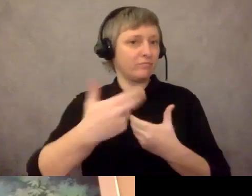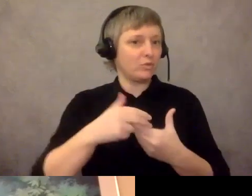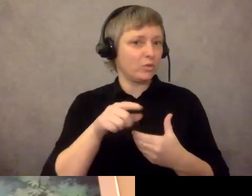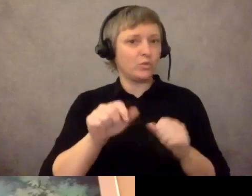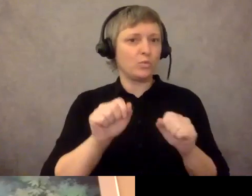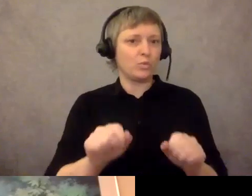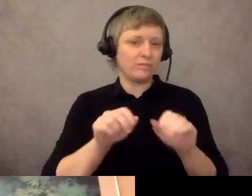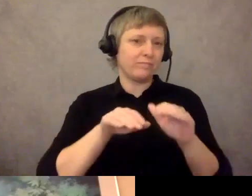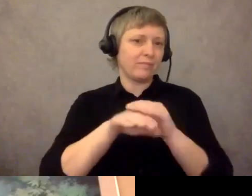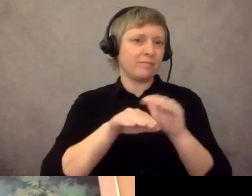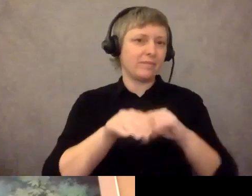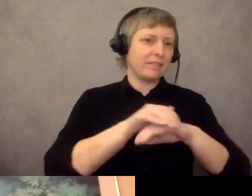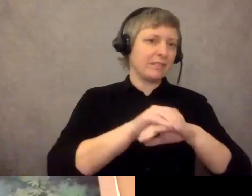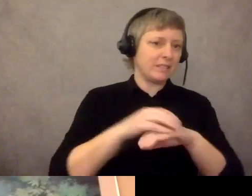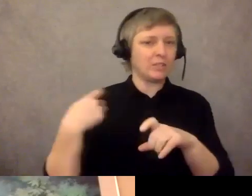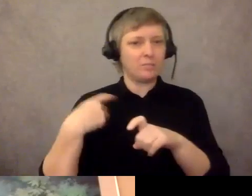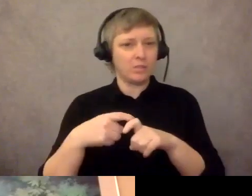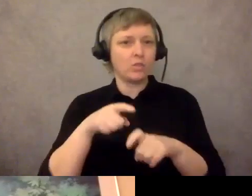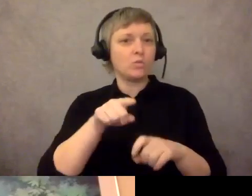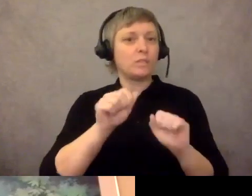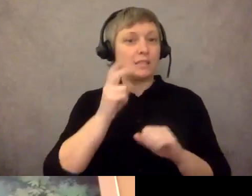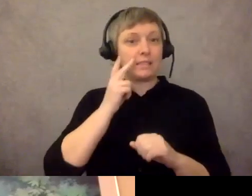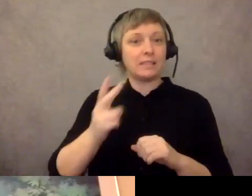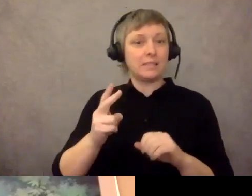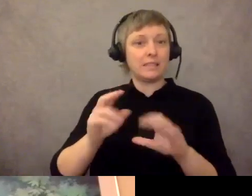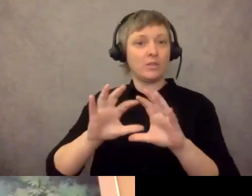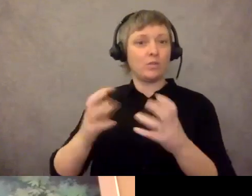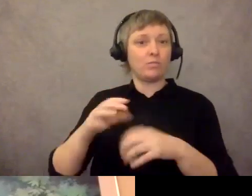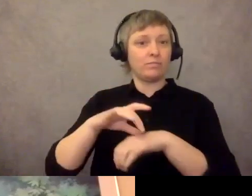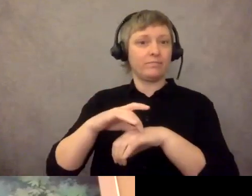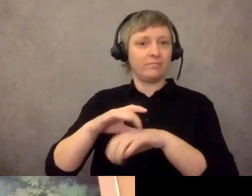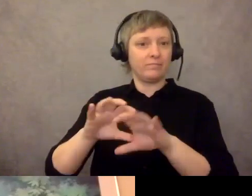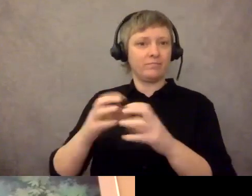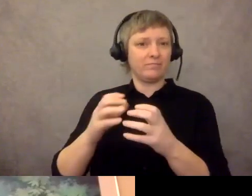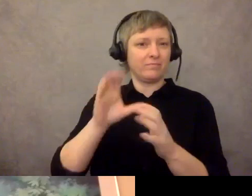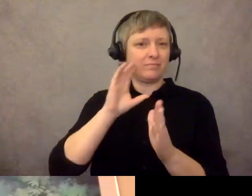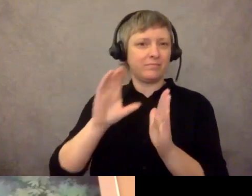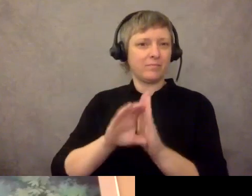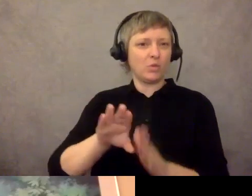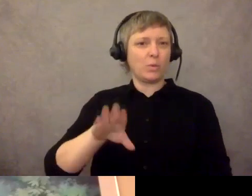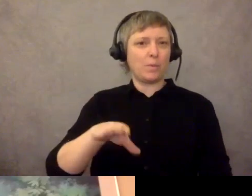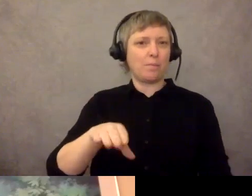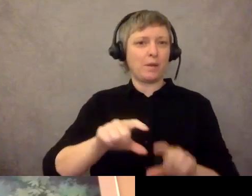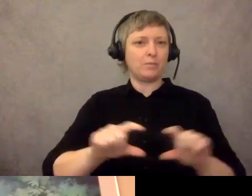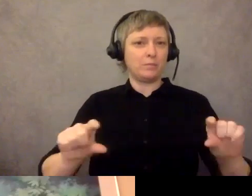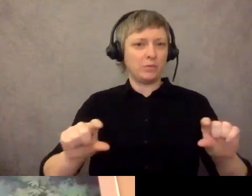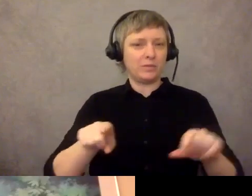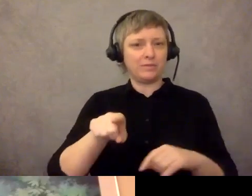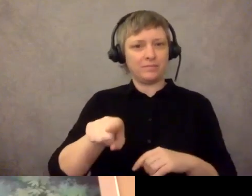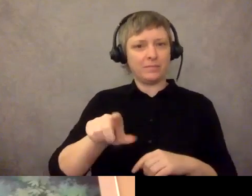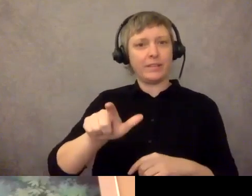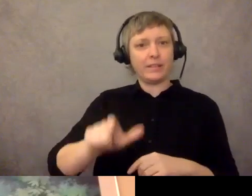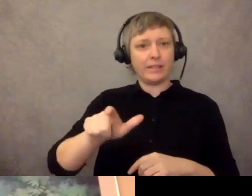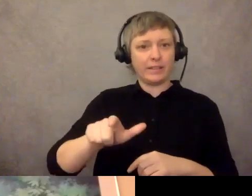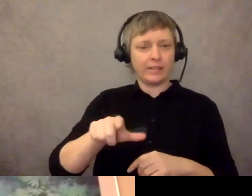that says interpretation located at the bottom of your computer screen. Or if you're using a